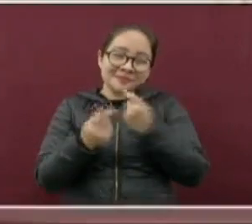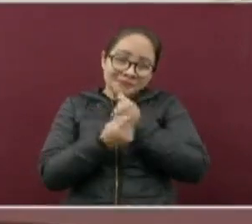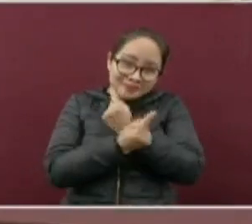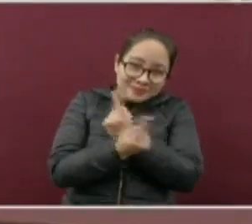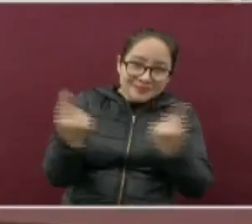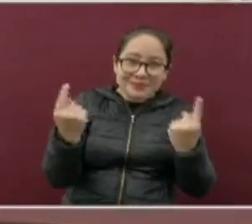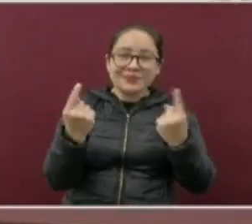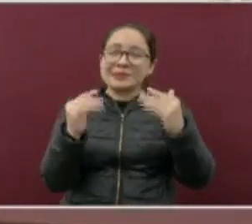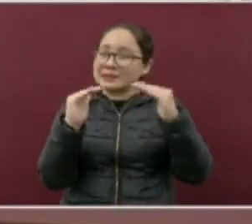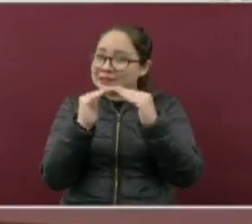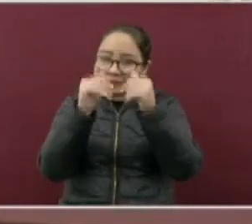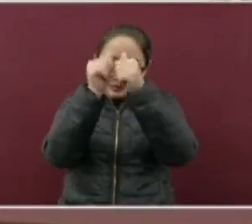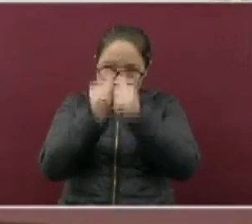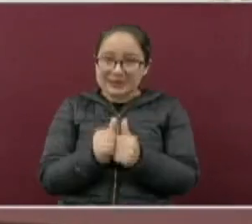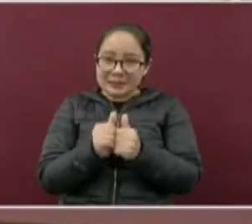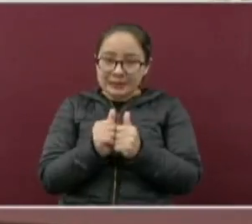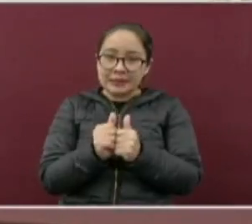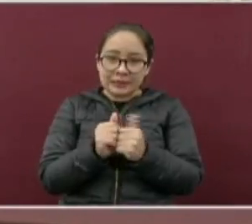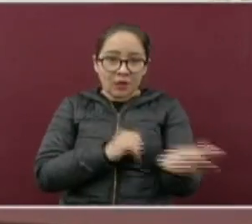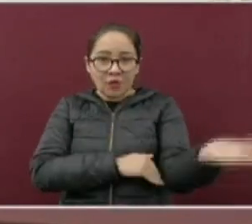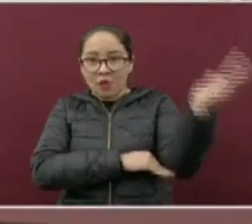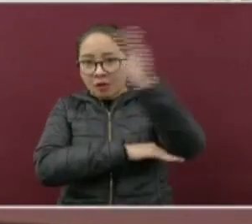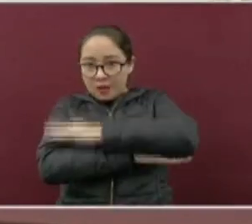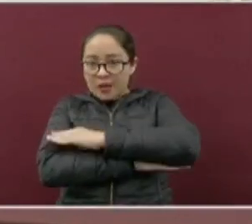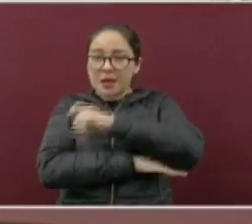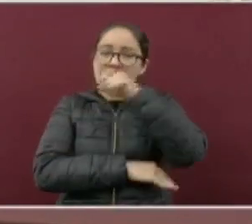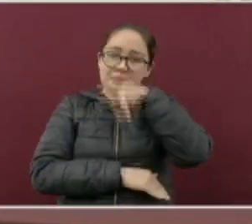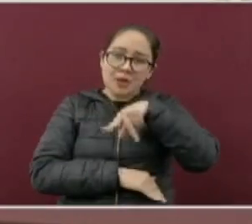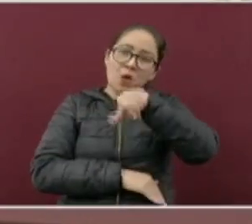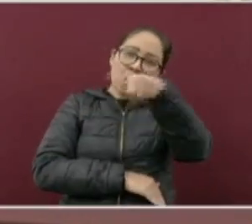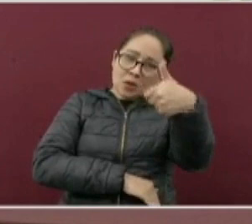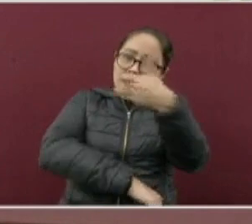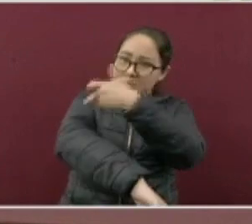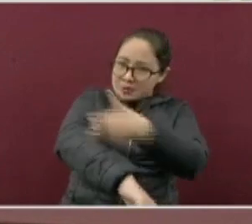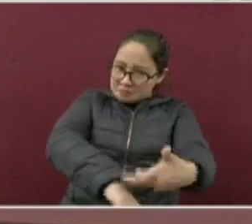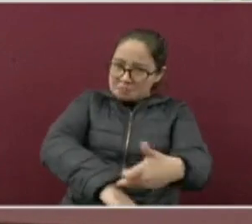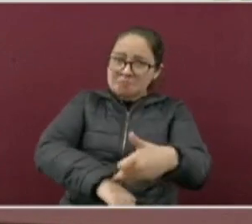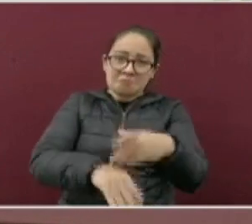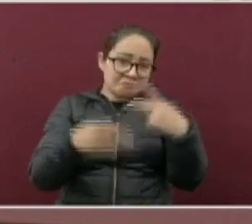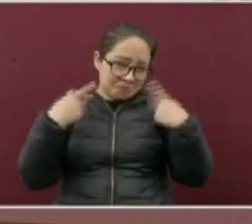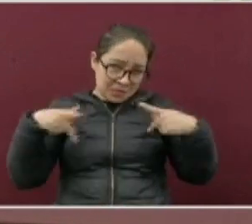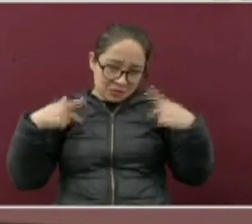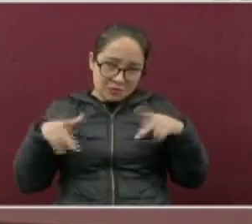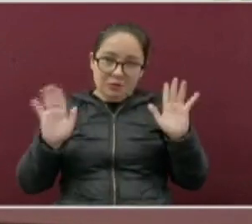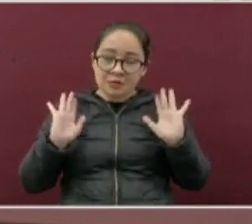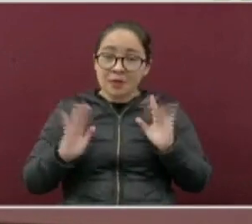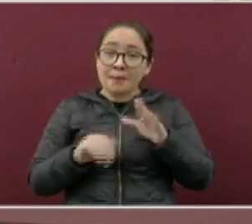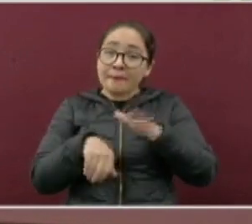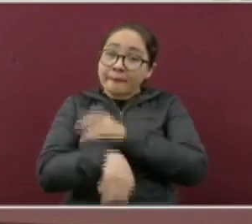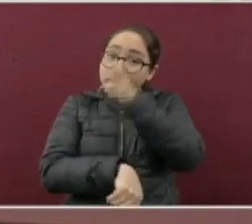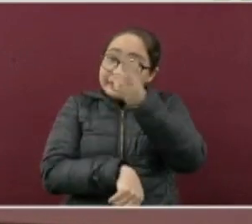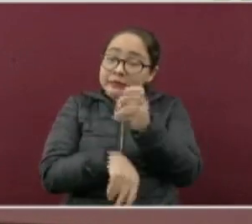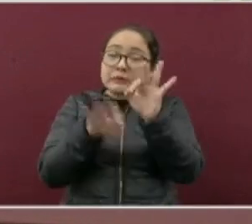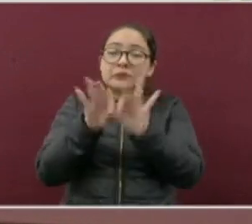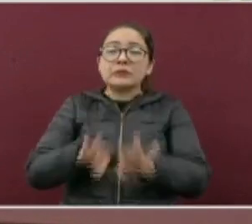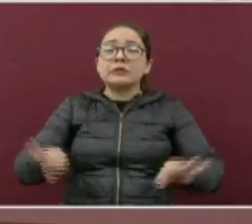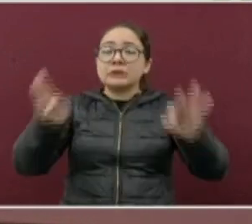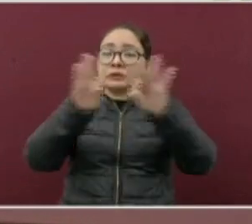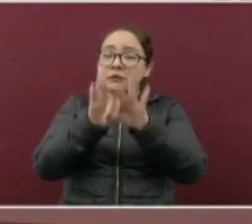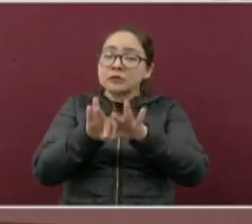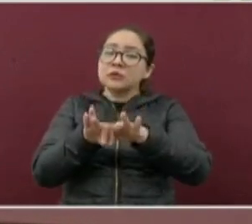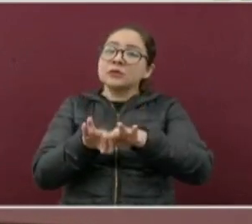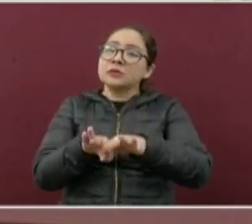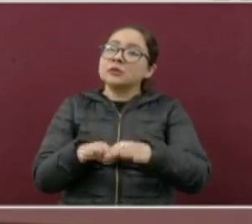niñas están todo el tiempo en casa, así como otros integrantes de la familia. Por esta razón, es importante que sepamos